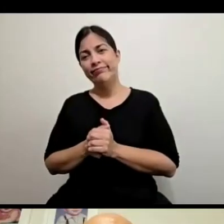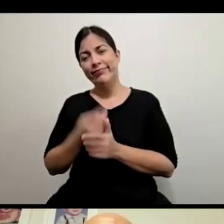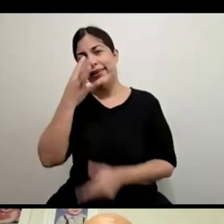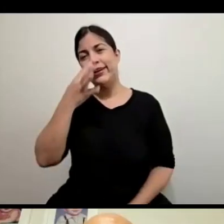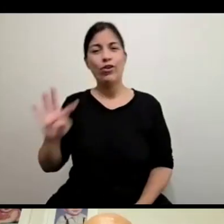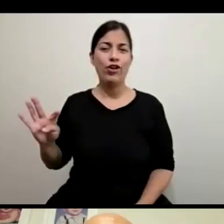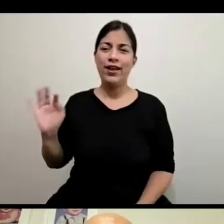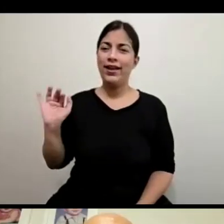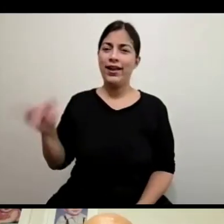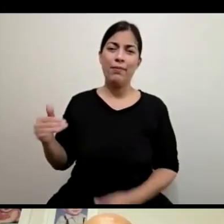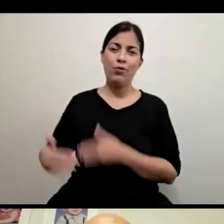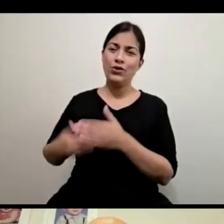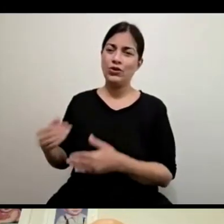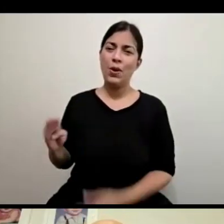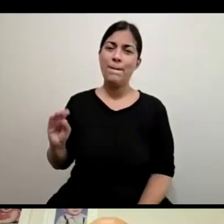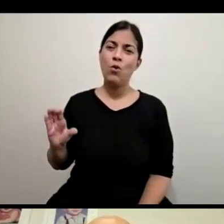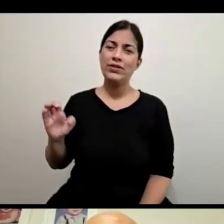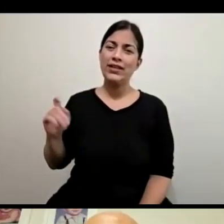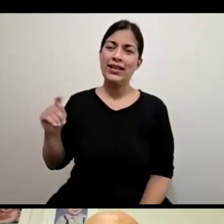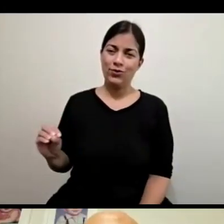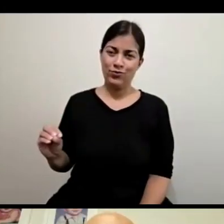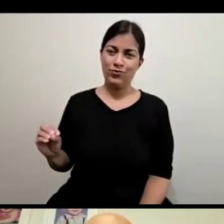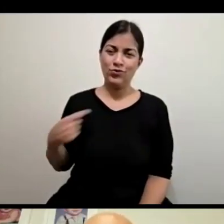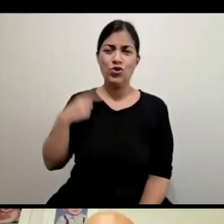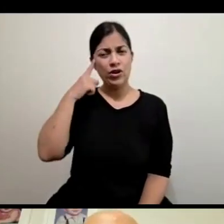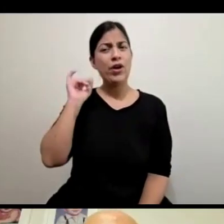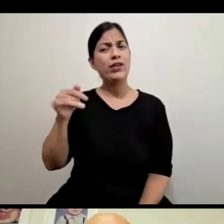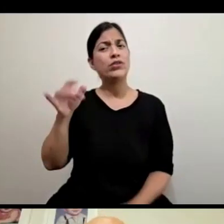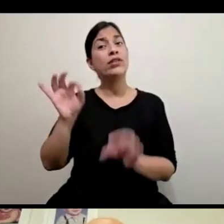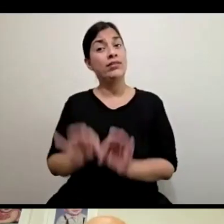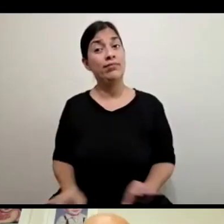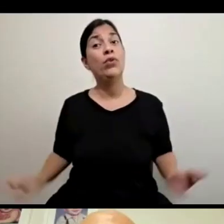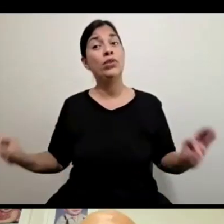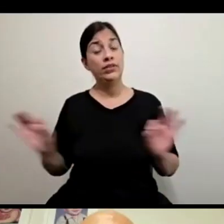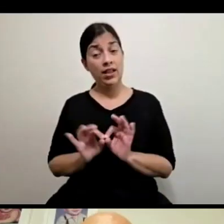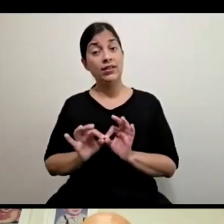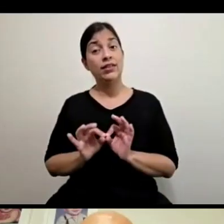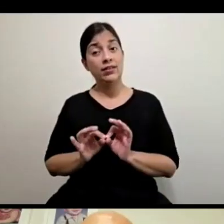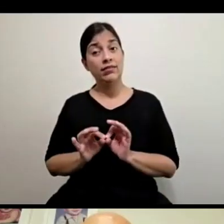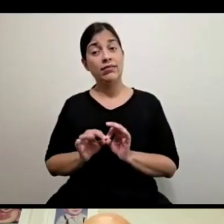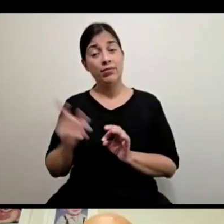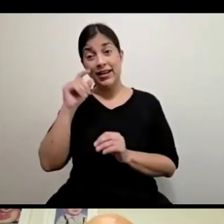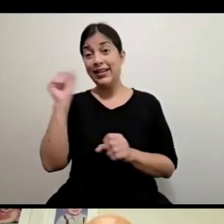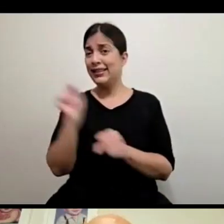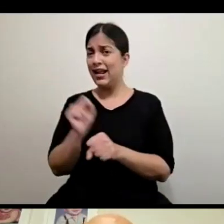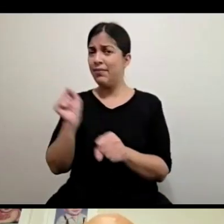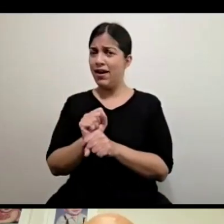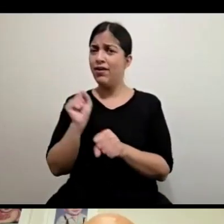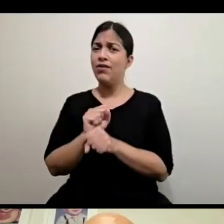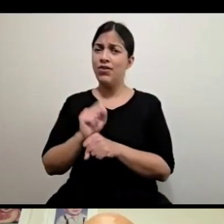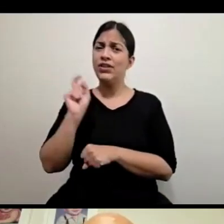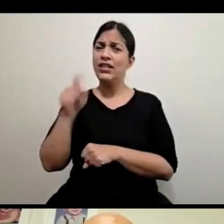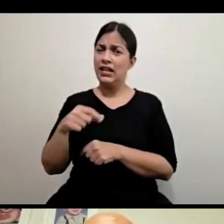haya un boceto, que haya un plano, que haya eso. Pero yo creo que eso es importante porque nosotros tenemos que, el trabajo tiene que